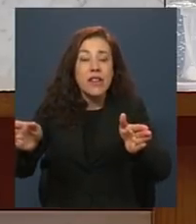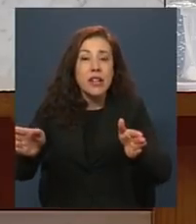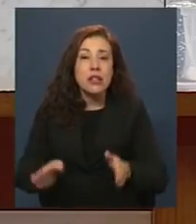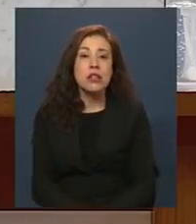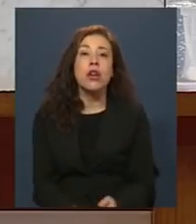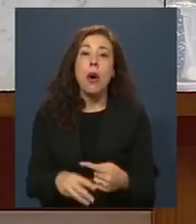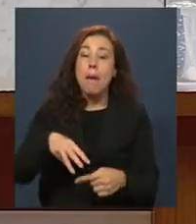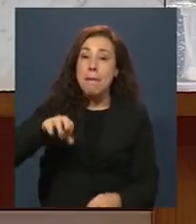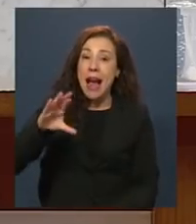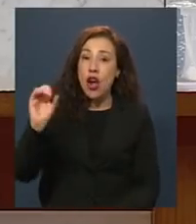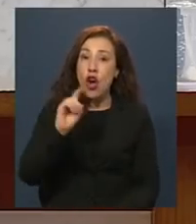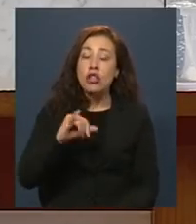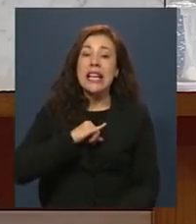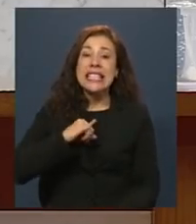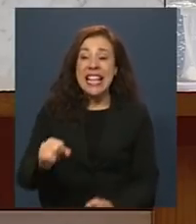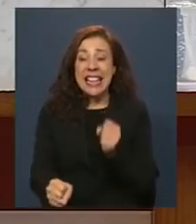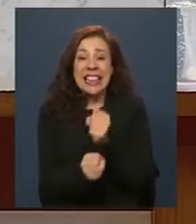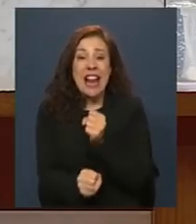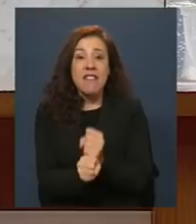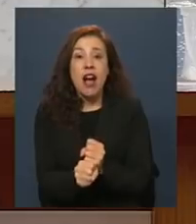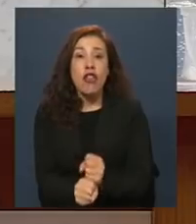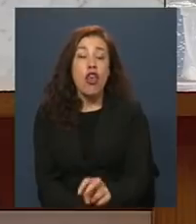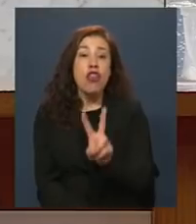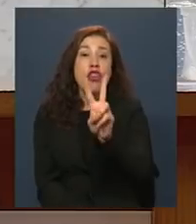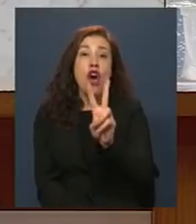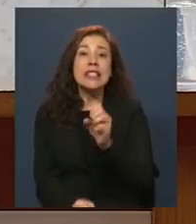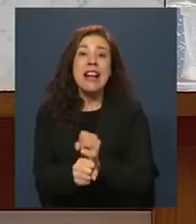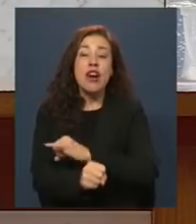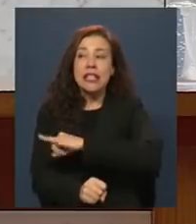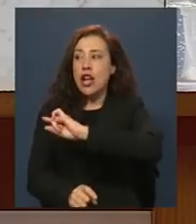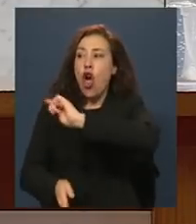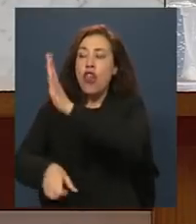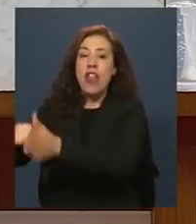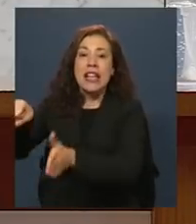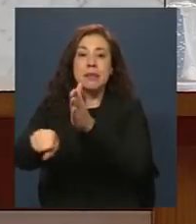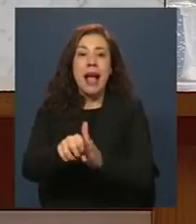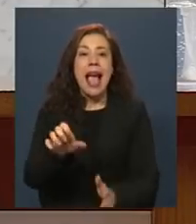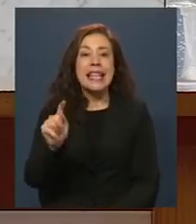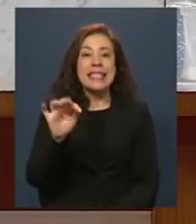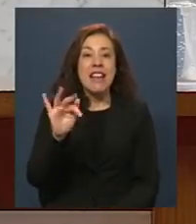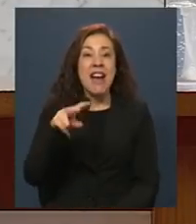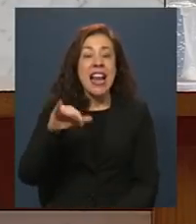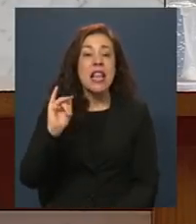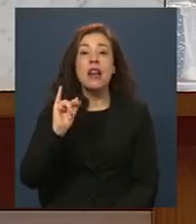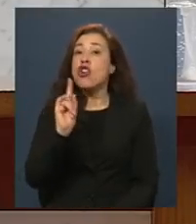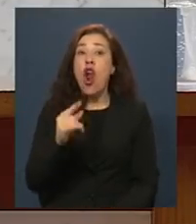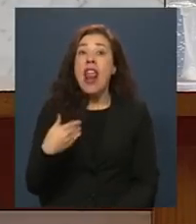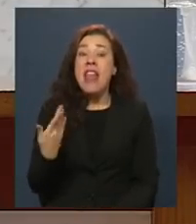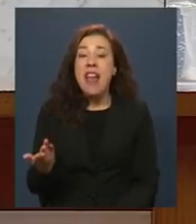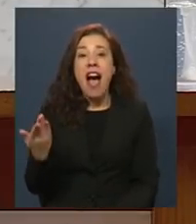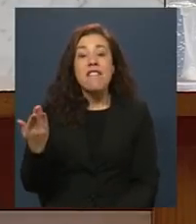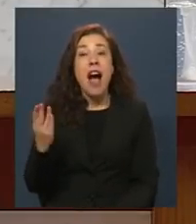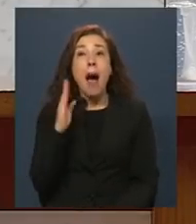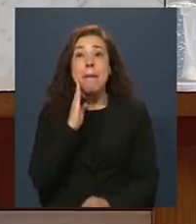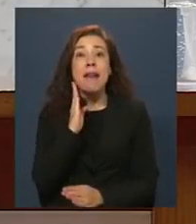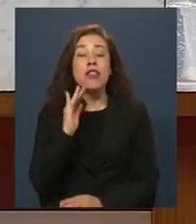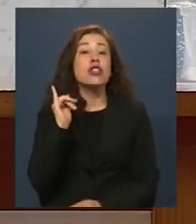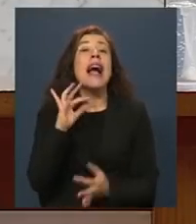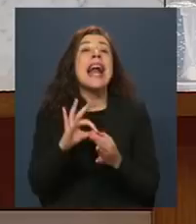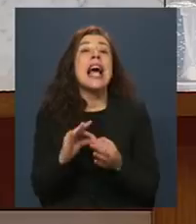caso de Marcos, conservar el empleo de 2 trabajadores. Stephanie habría quedado fuera del beneficio si no hubiera